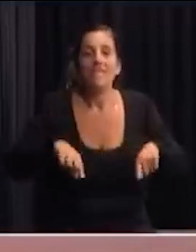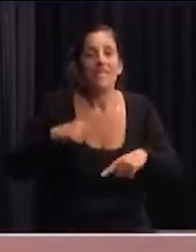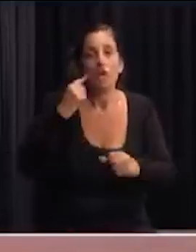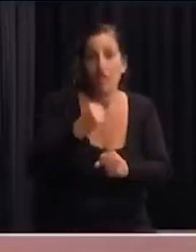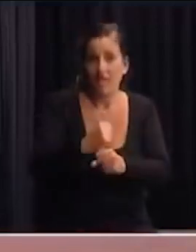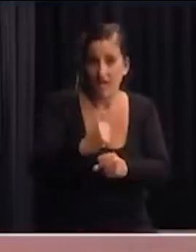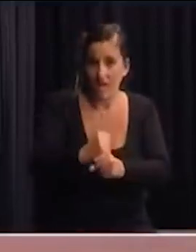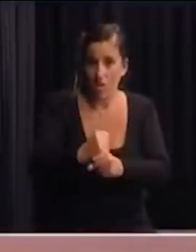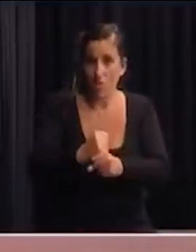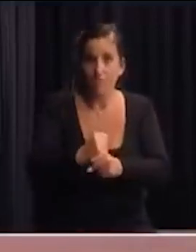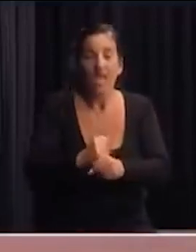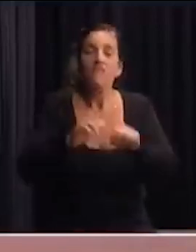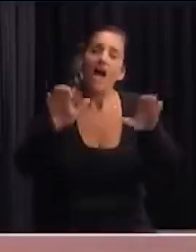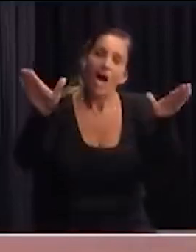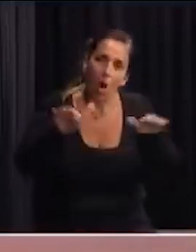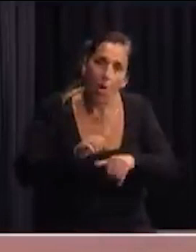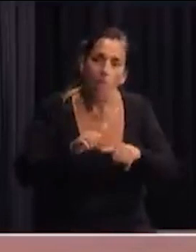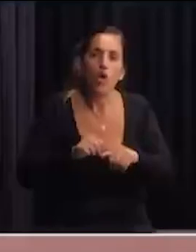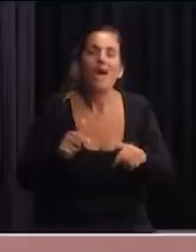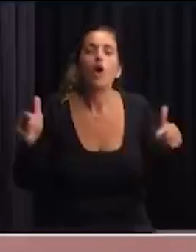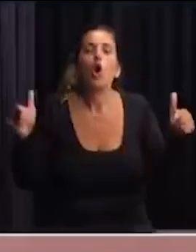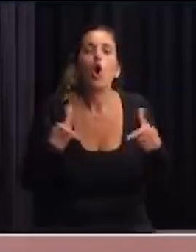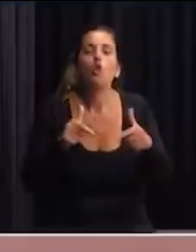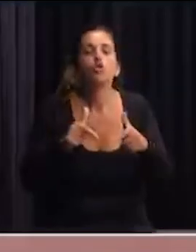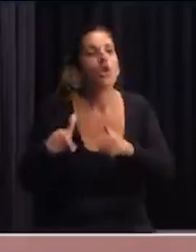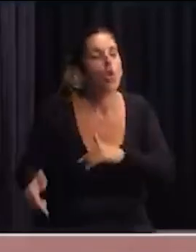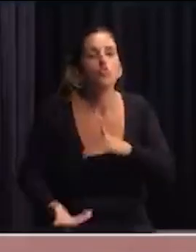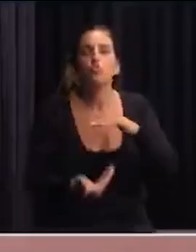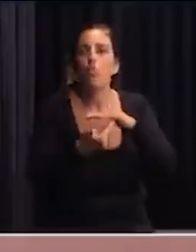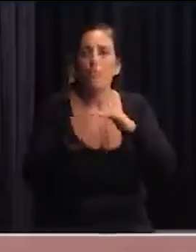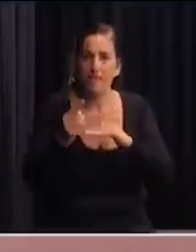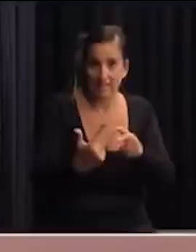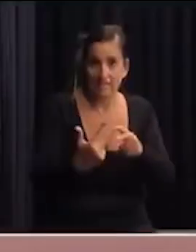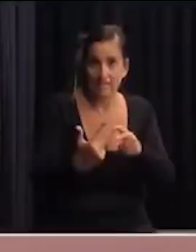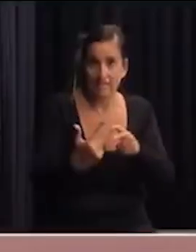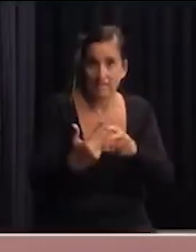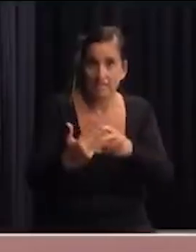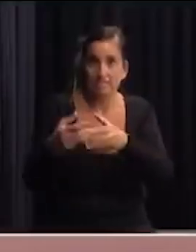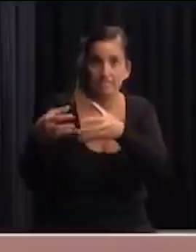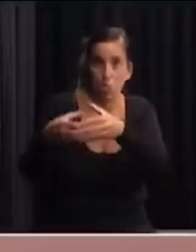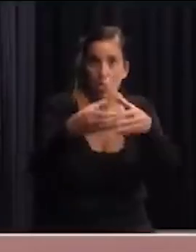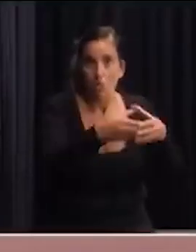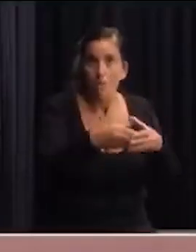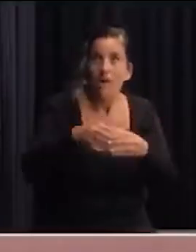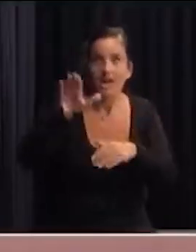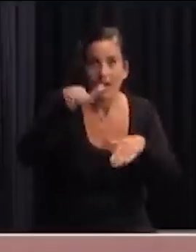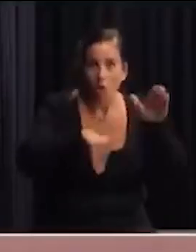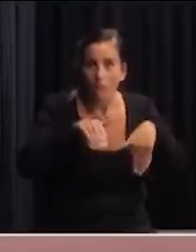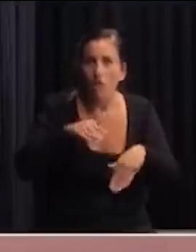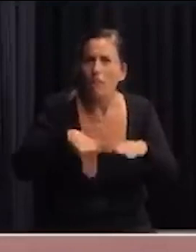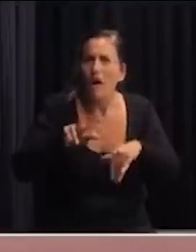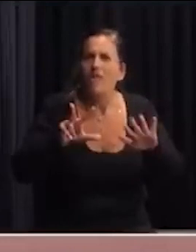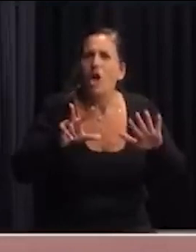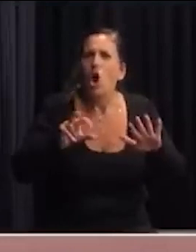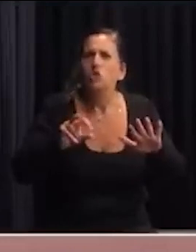Social va a convocar al Consejo Superior Tripartito para que convoque más de 80 mesas, creo que